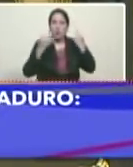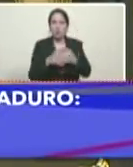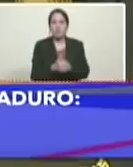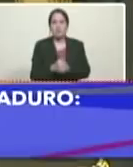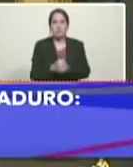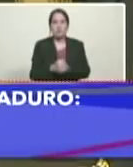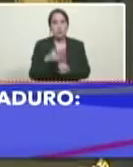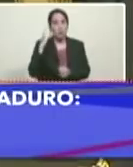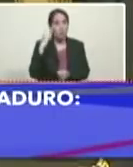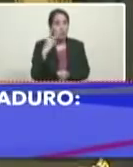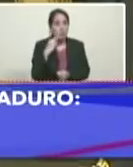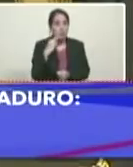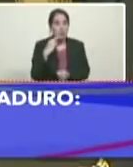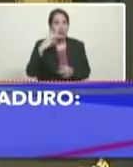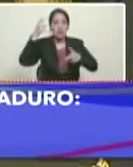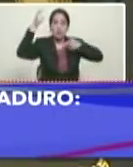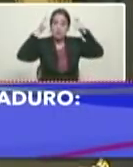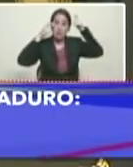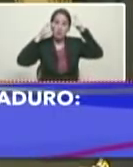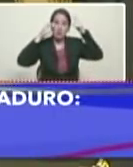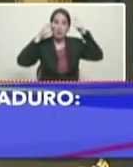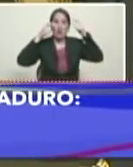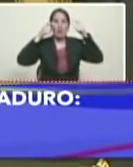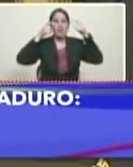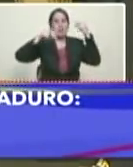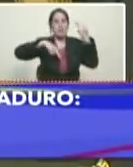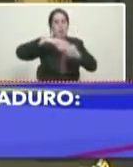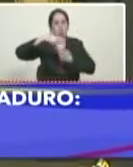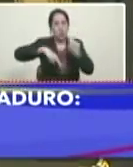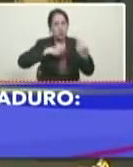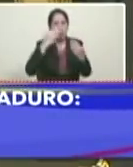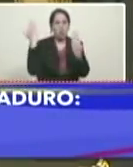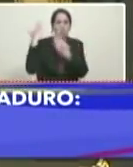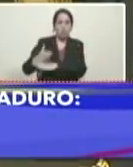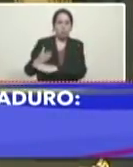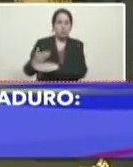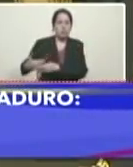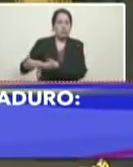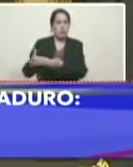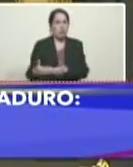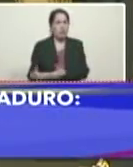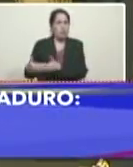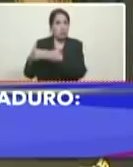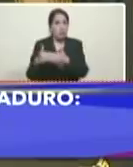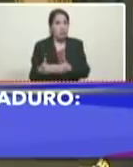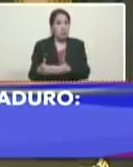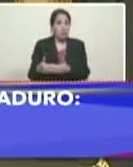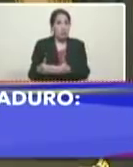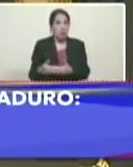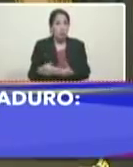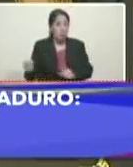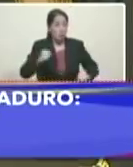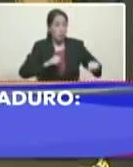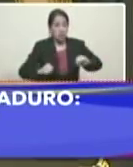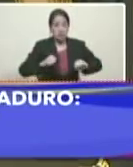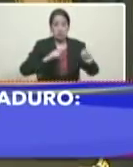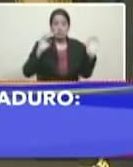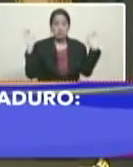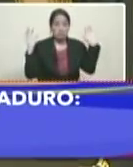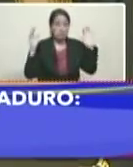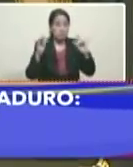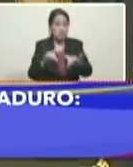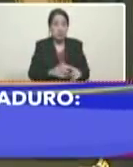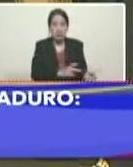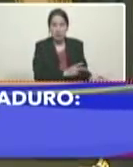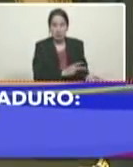bolivariana chavista revolucionaria antiimperialista permanente movilización permanente bienvenido al pueblo de